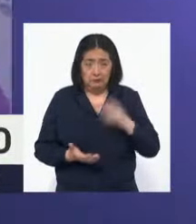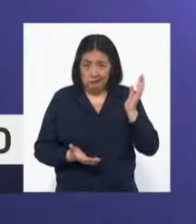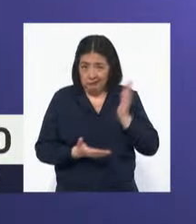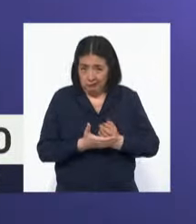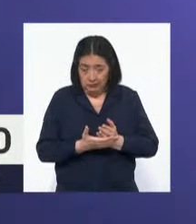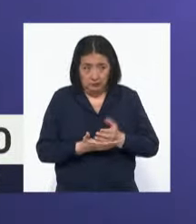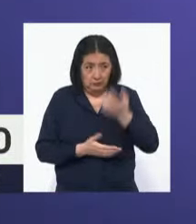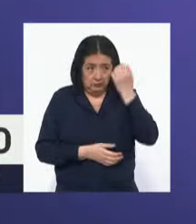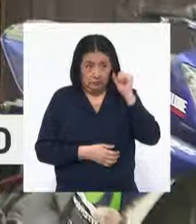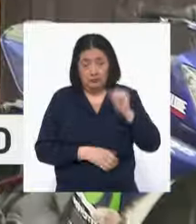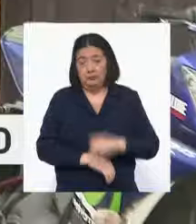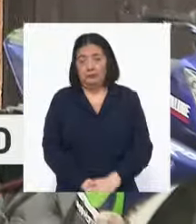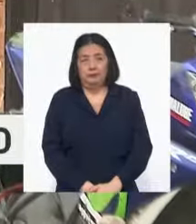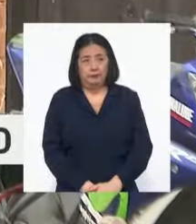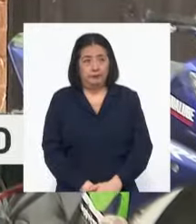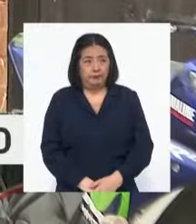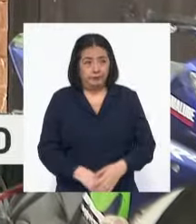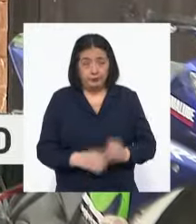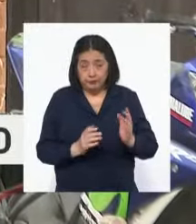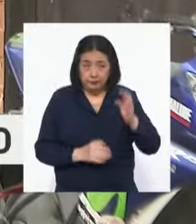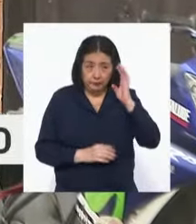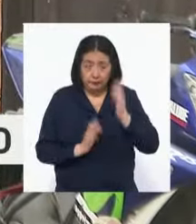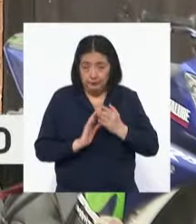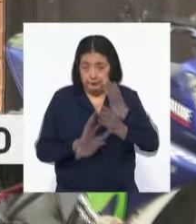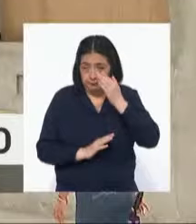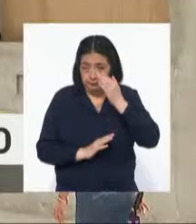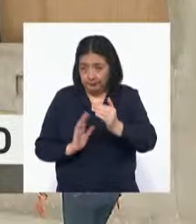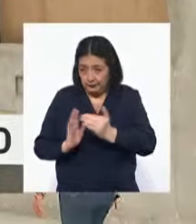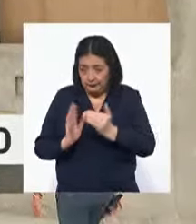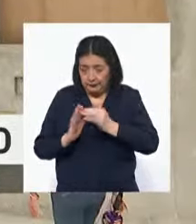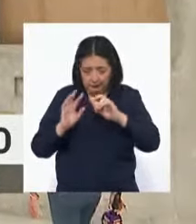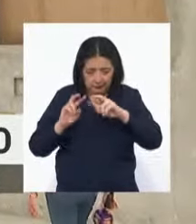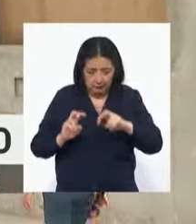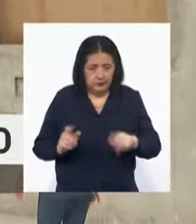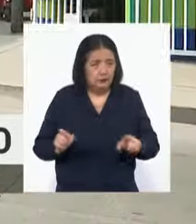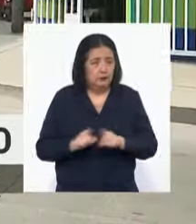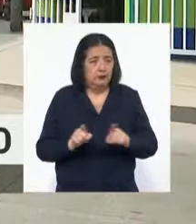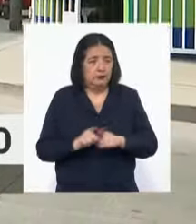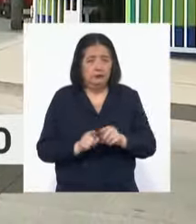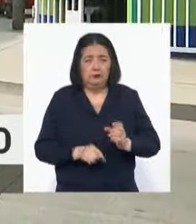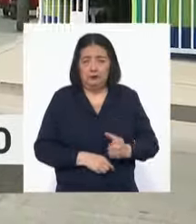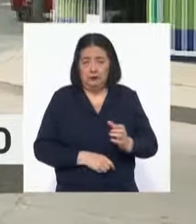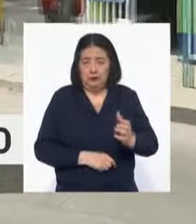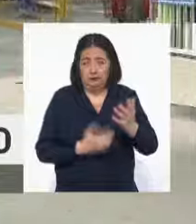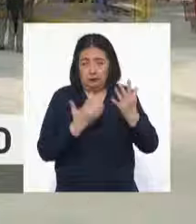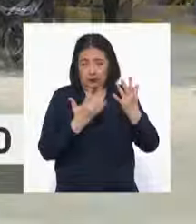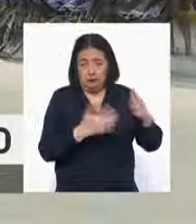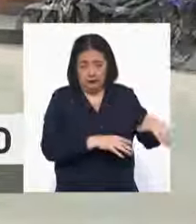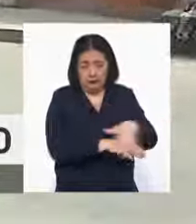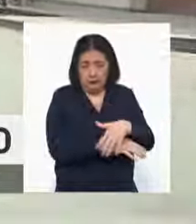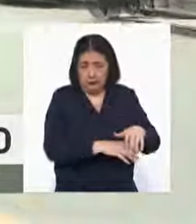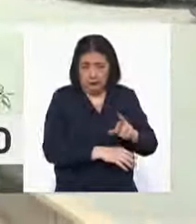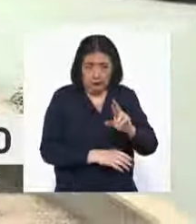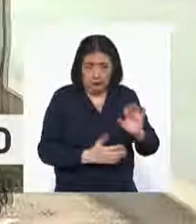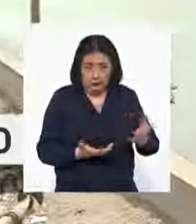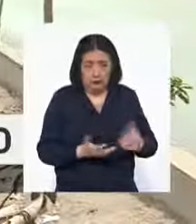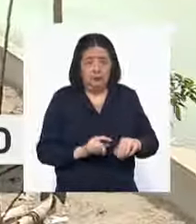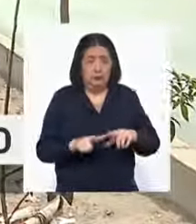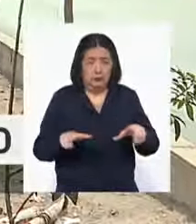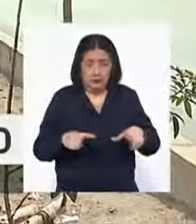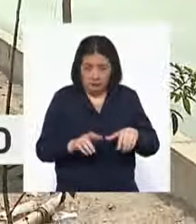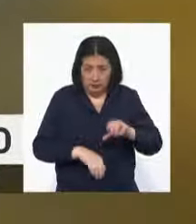sanción por desobediencia. La policía acudió a su casa para seguir con la investigación, así como también a la cuadra 10 de la avenida Revolución, en la segunda zona de Coyique,